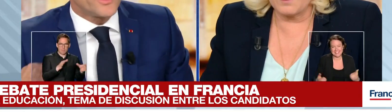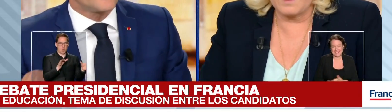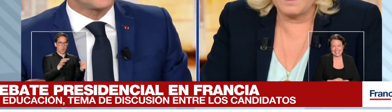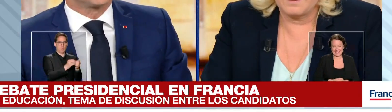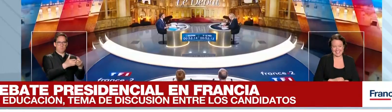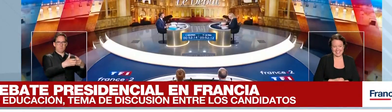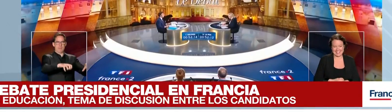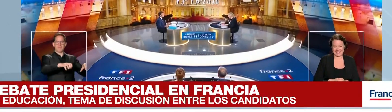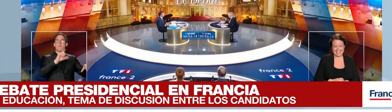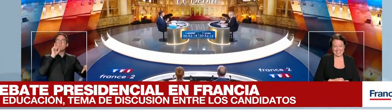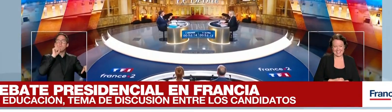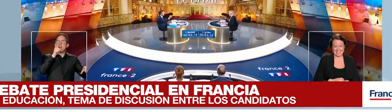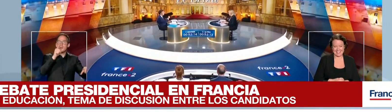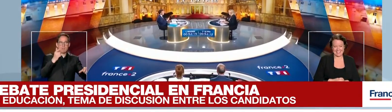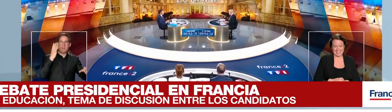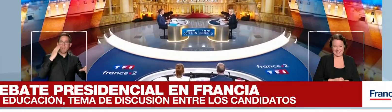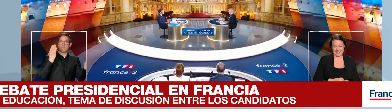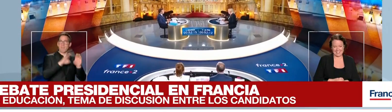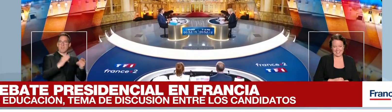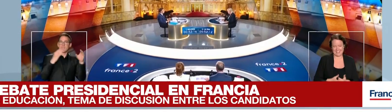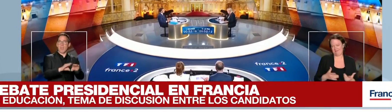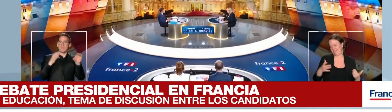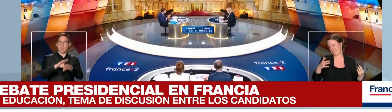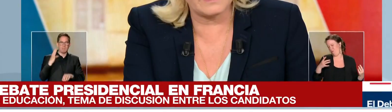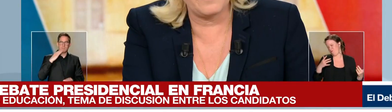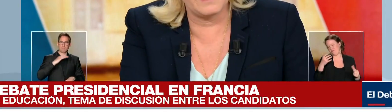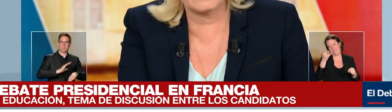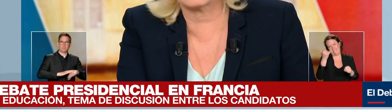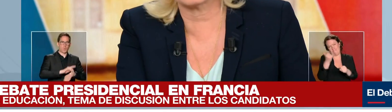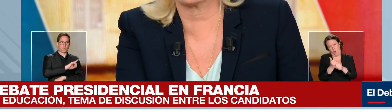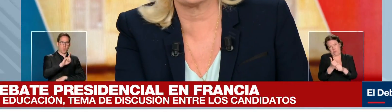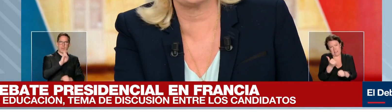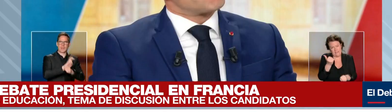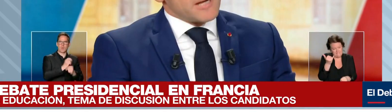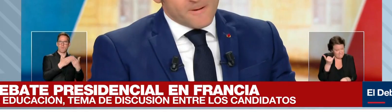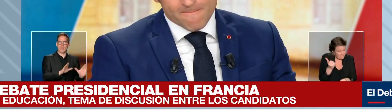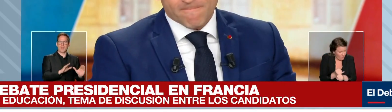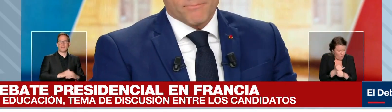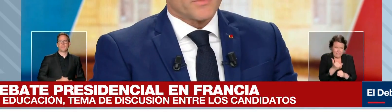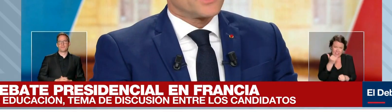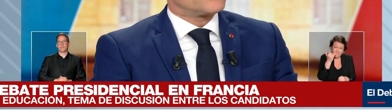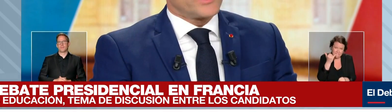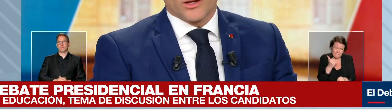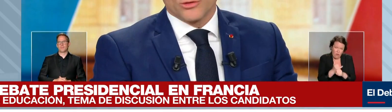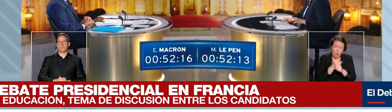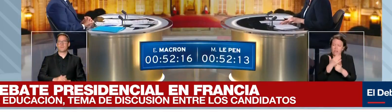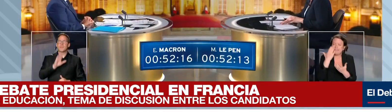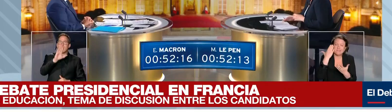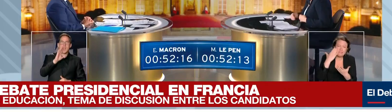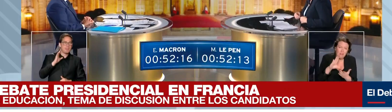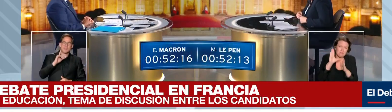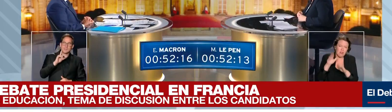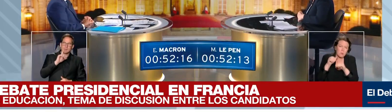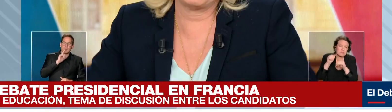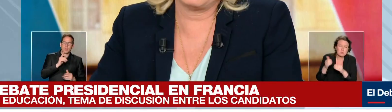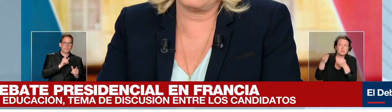razón. Porque justamente yo puse fin al cierre de las escuelas. Eso no es verdad. Y eso es cierto, señora Le Pen. No, sin